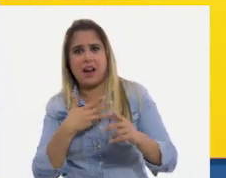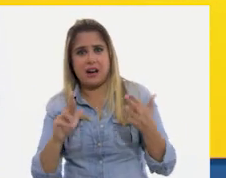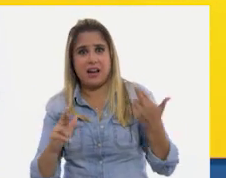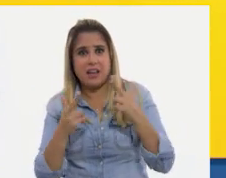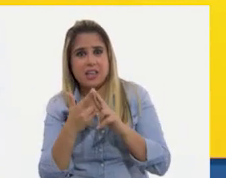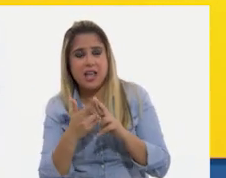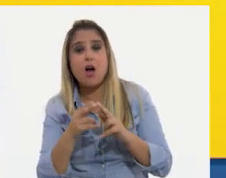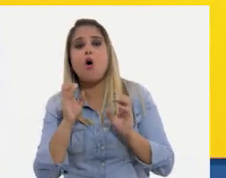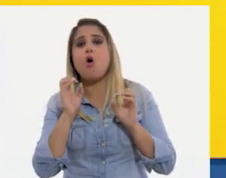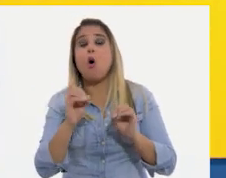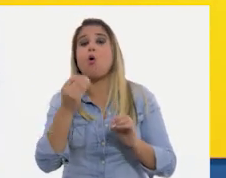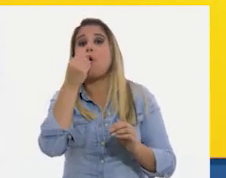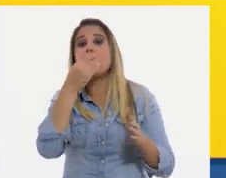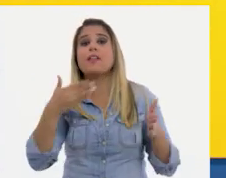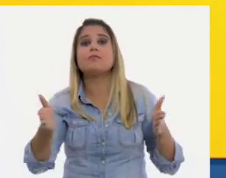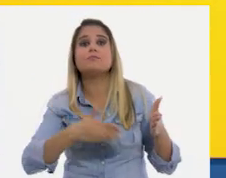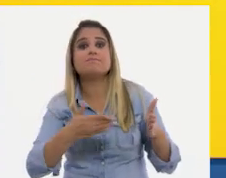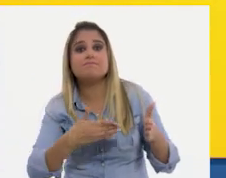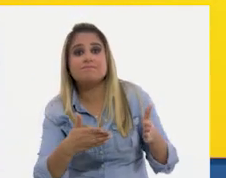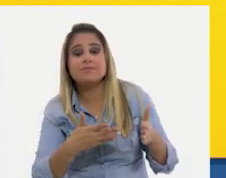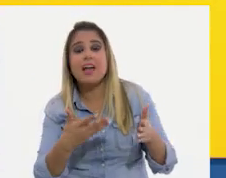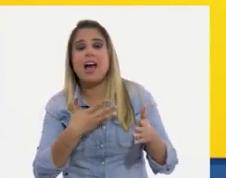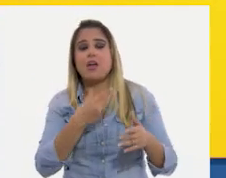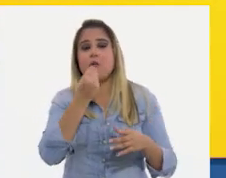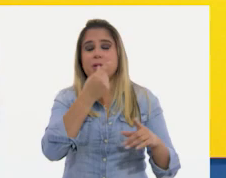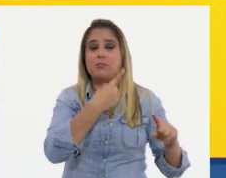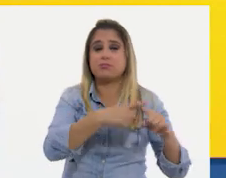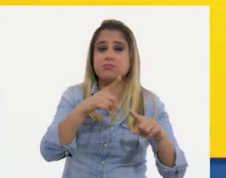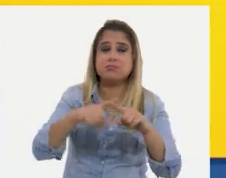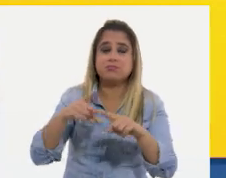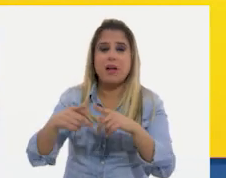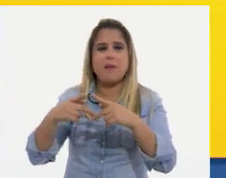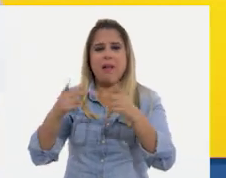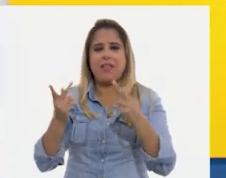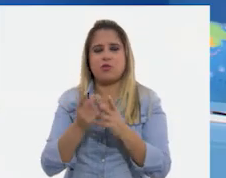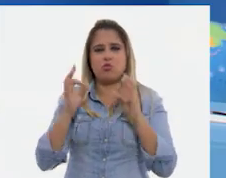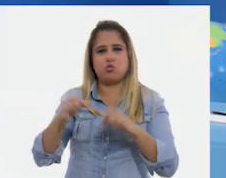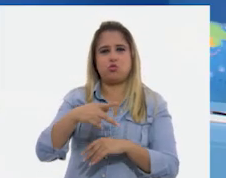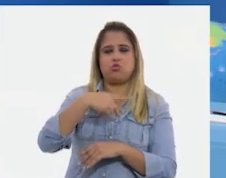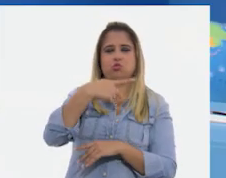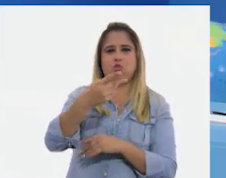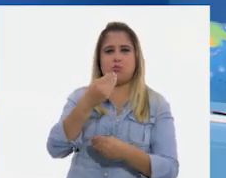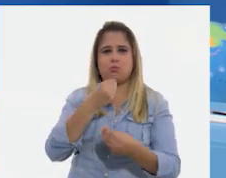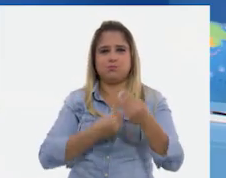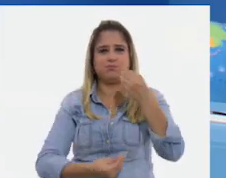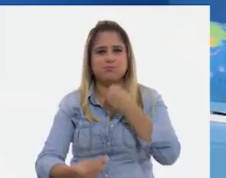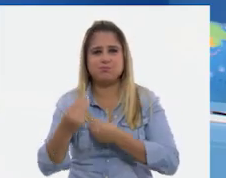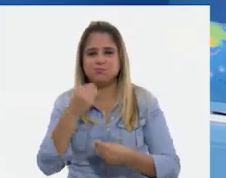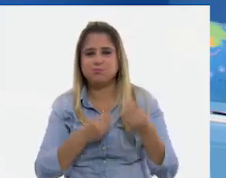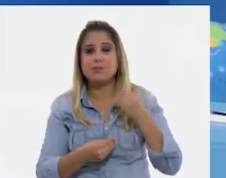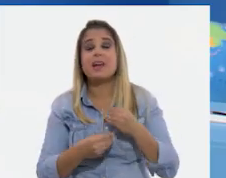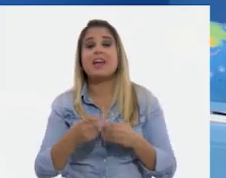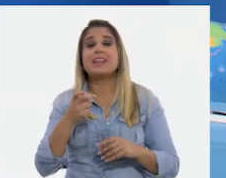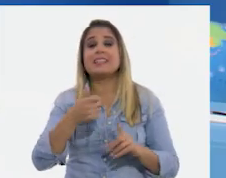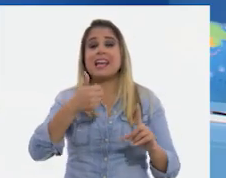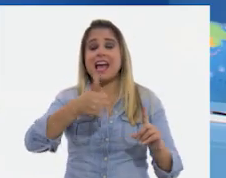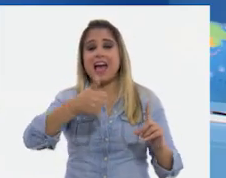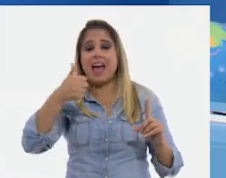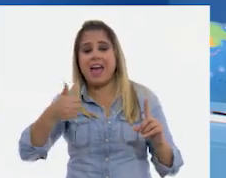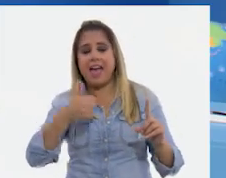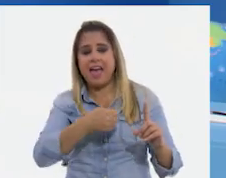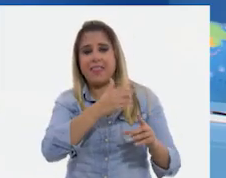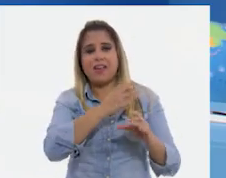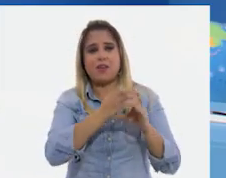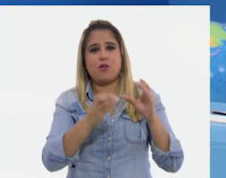también en gastronomía, las comidas o platillos típicos que consumen. Y así con cada